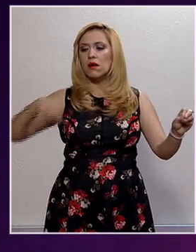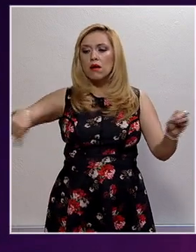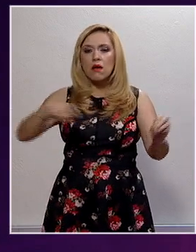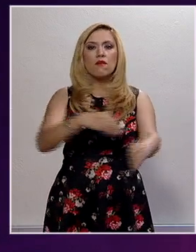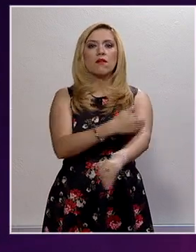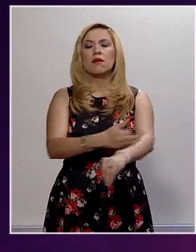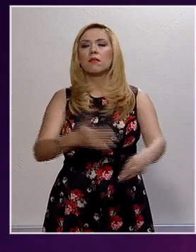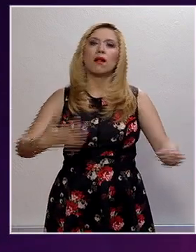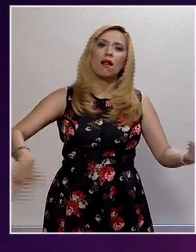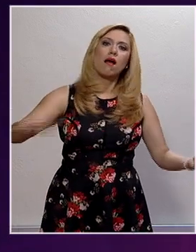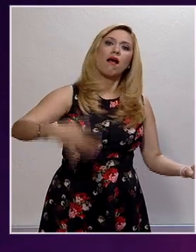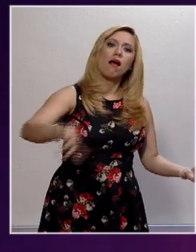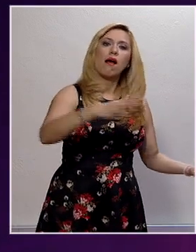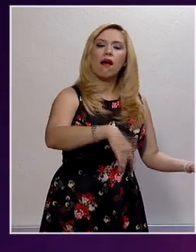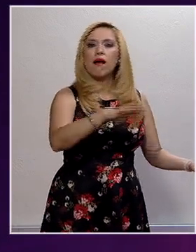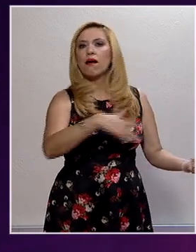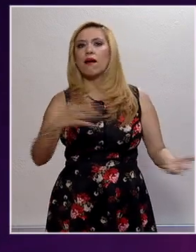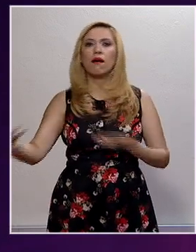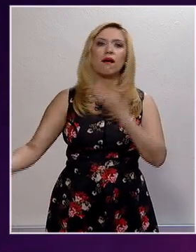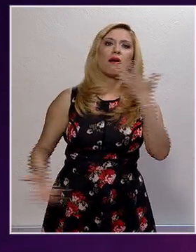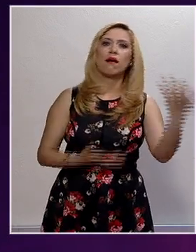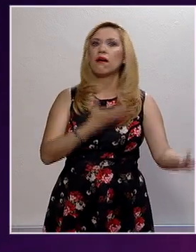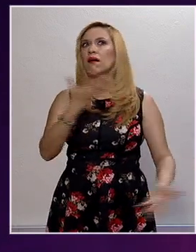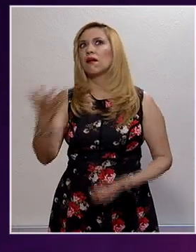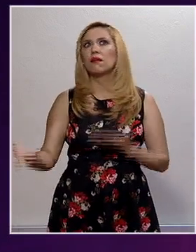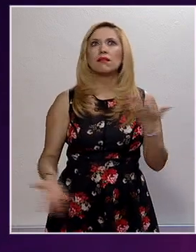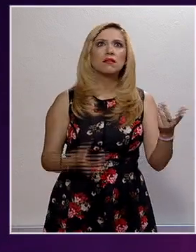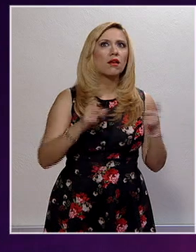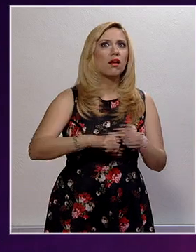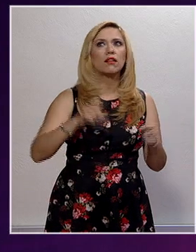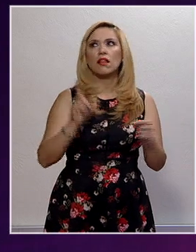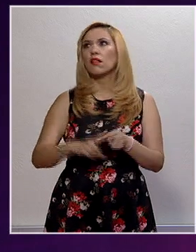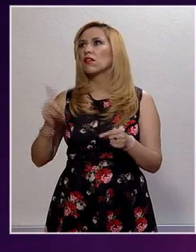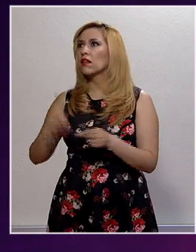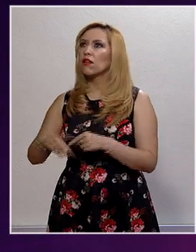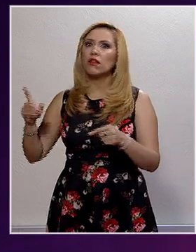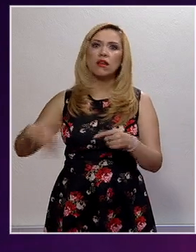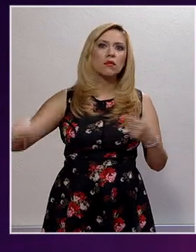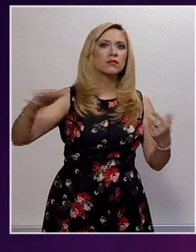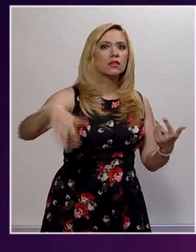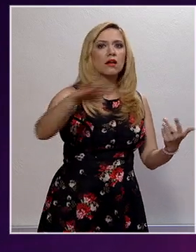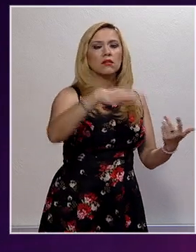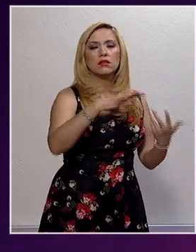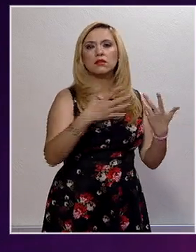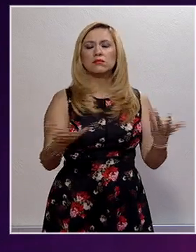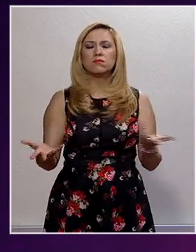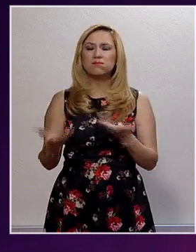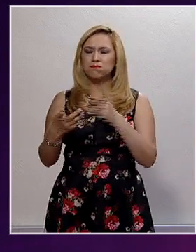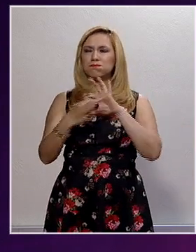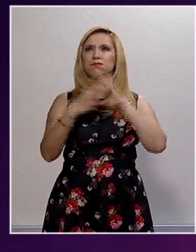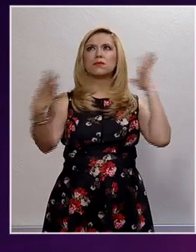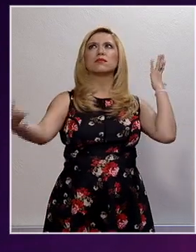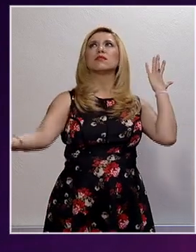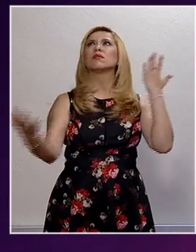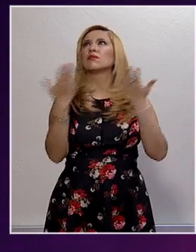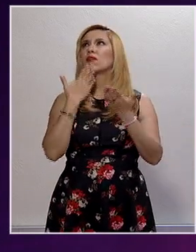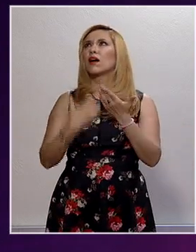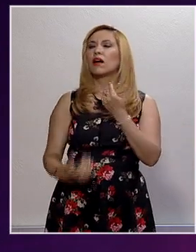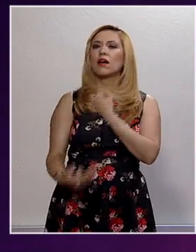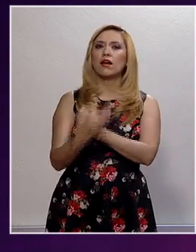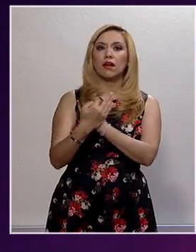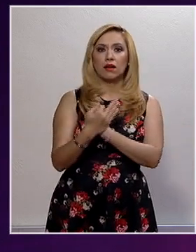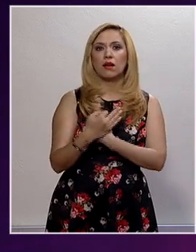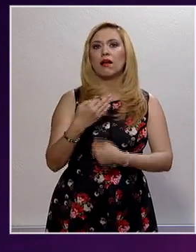los familiares en las búsquedas y cómo quedan desprotegidos, ¿no? Y yo creo que es un tema